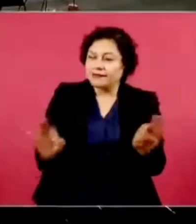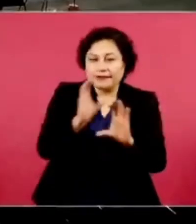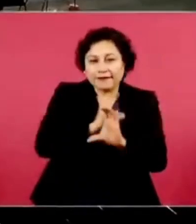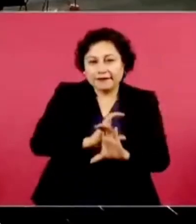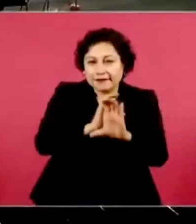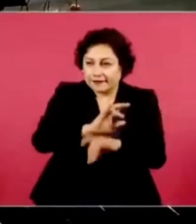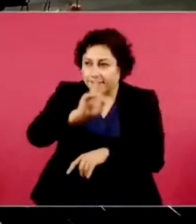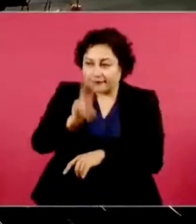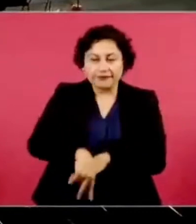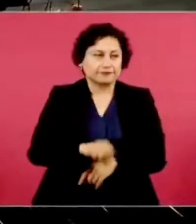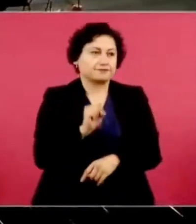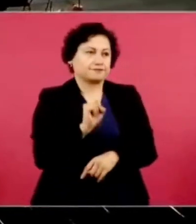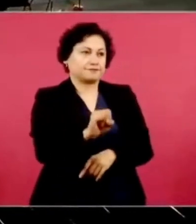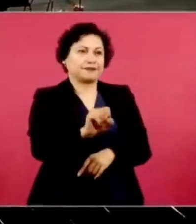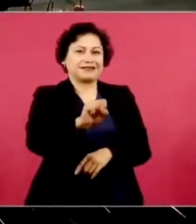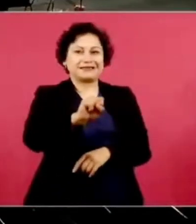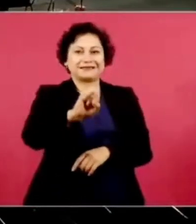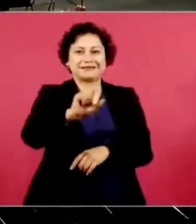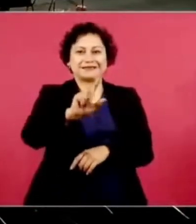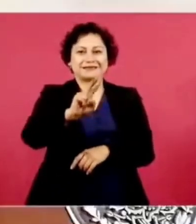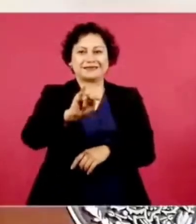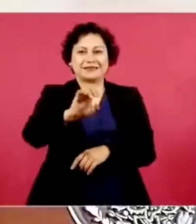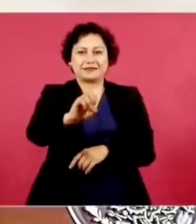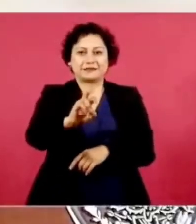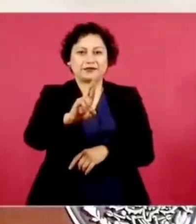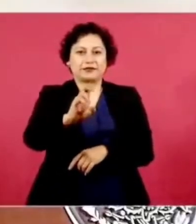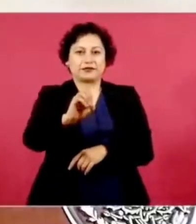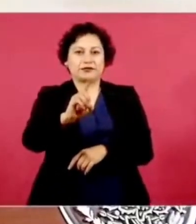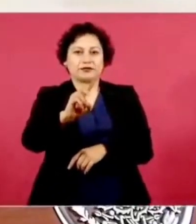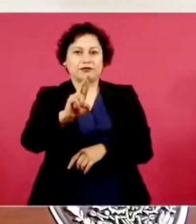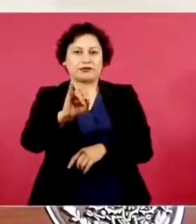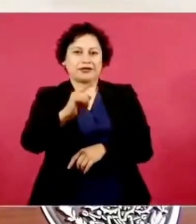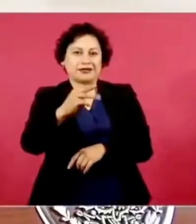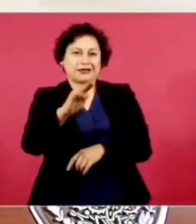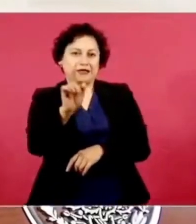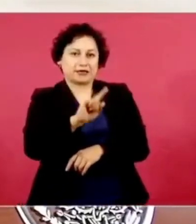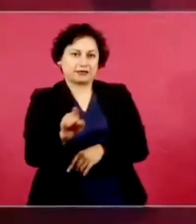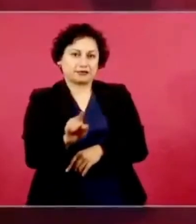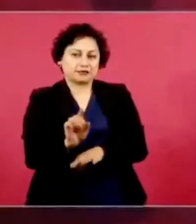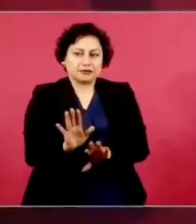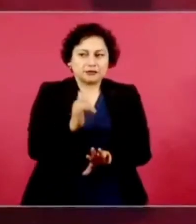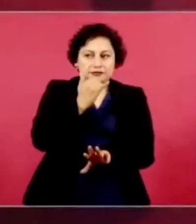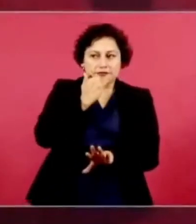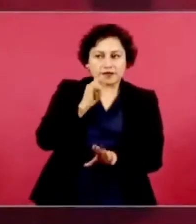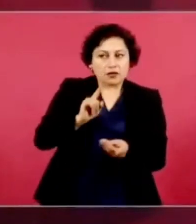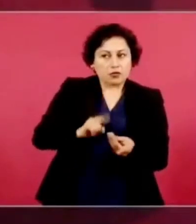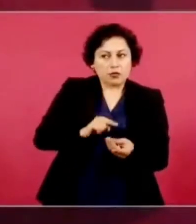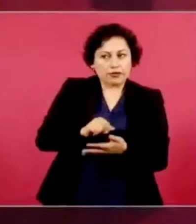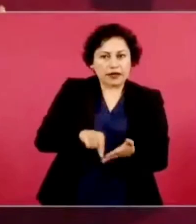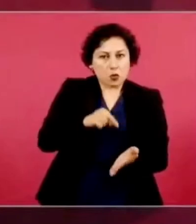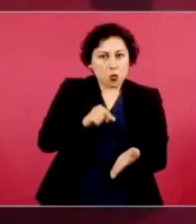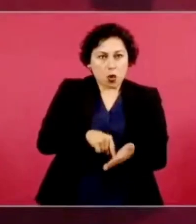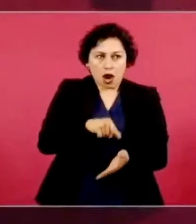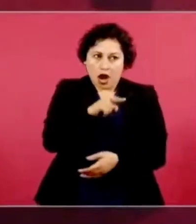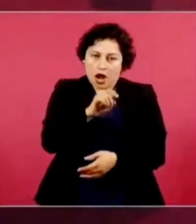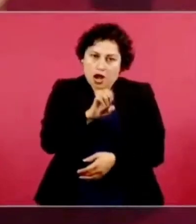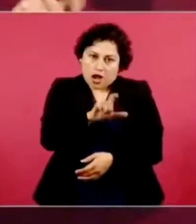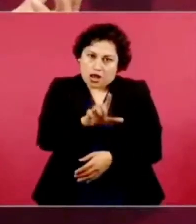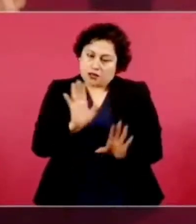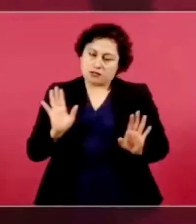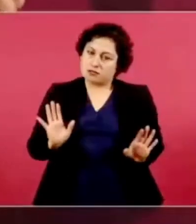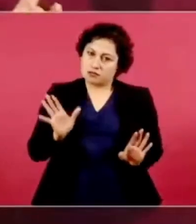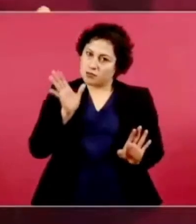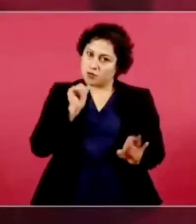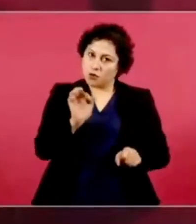más que no se puede decir de dónde, porque nos van a acusar de comunistas. Es un